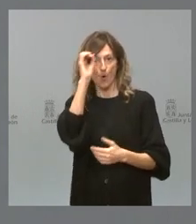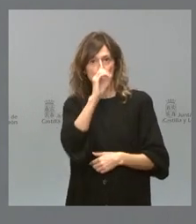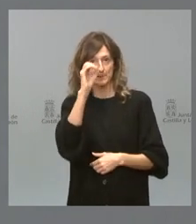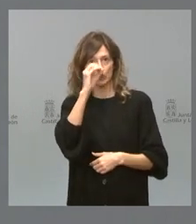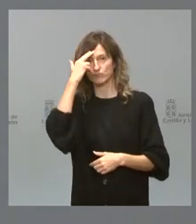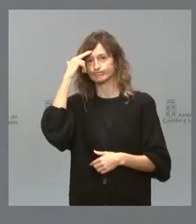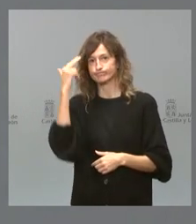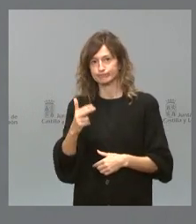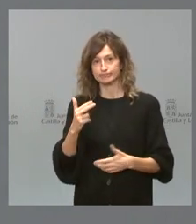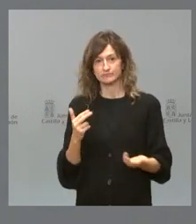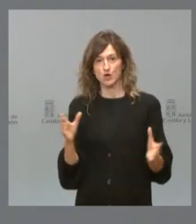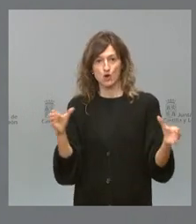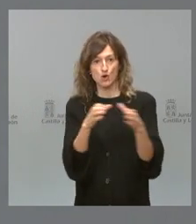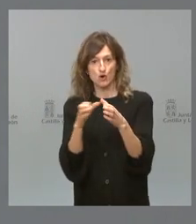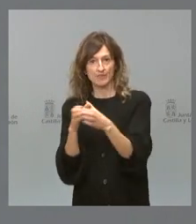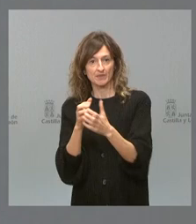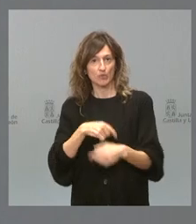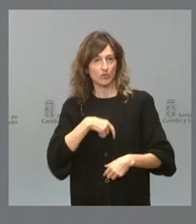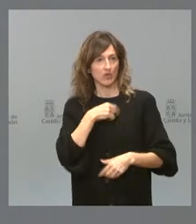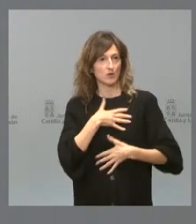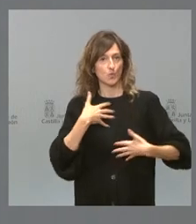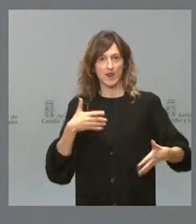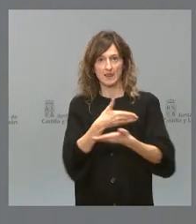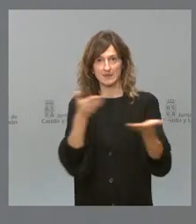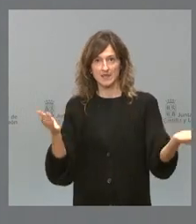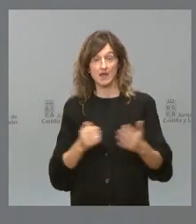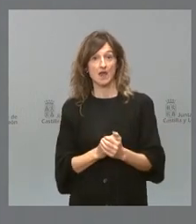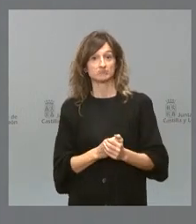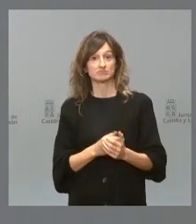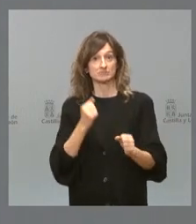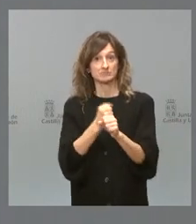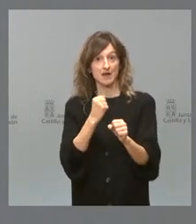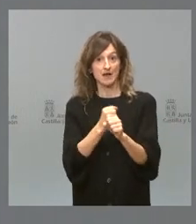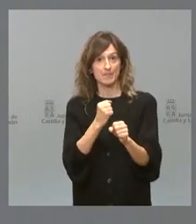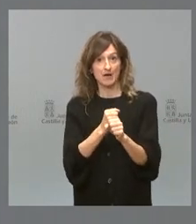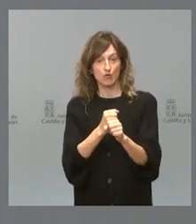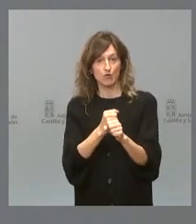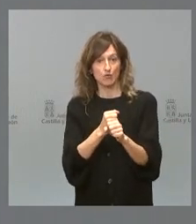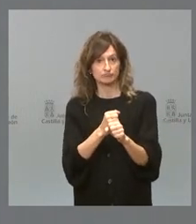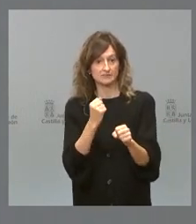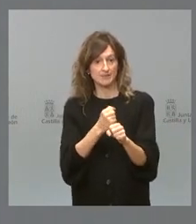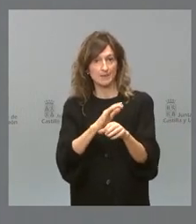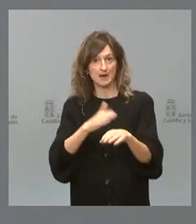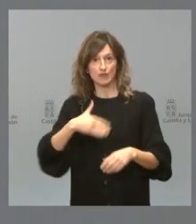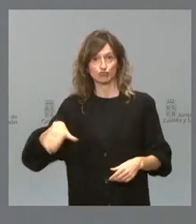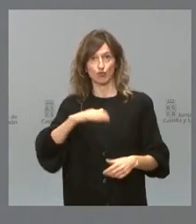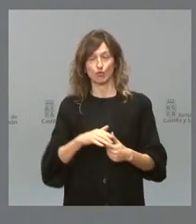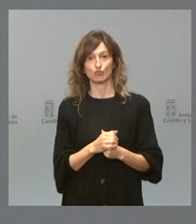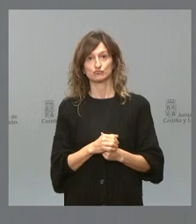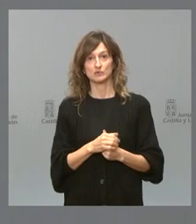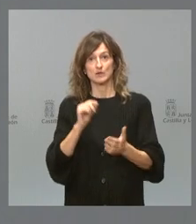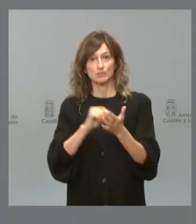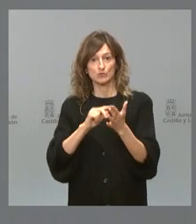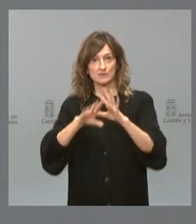de cualquier colectivo ciudadano nuestra misión es intentar gobernar para todos y por tanto es de una perspectiva